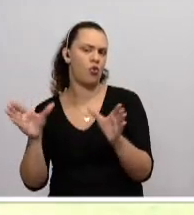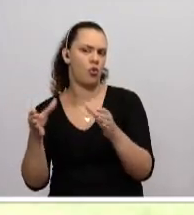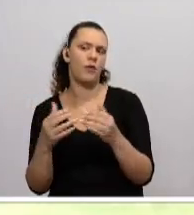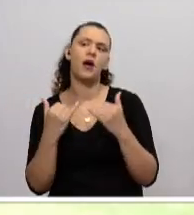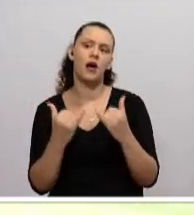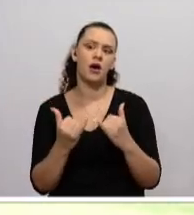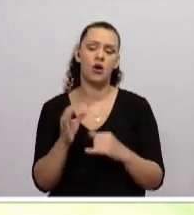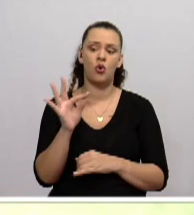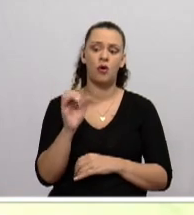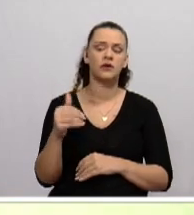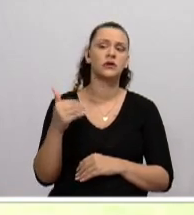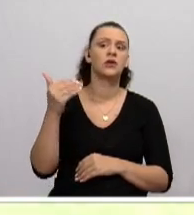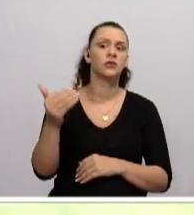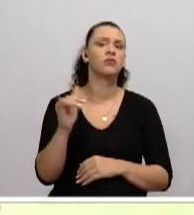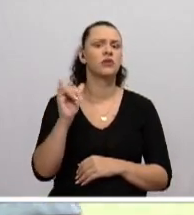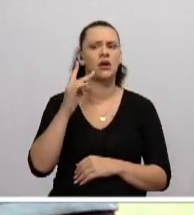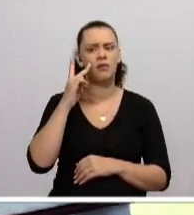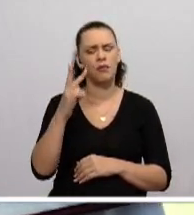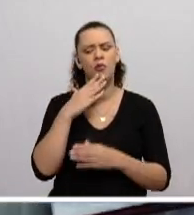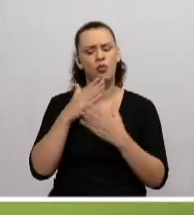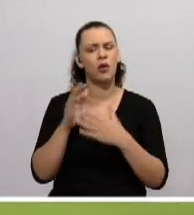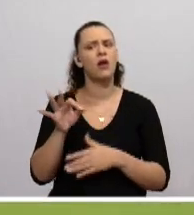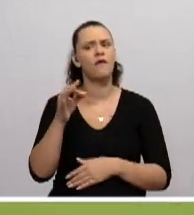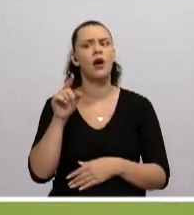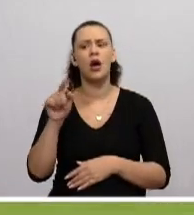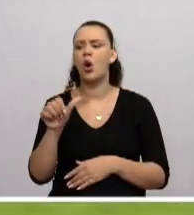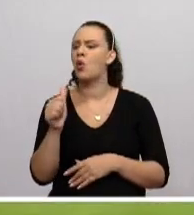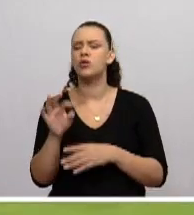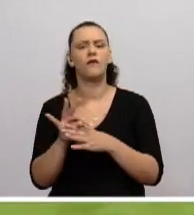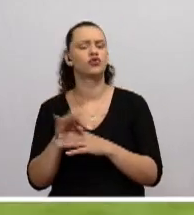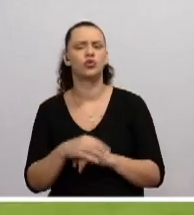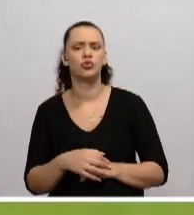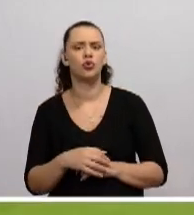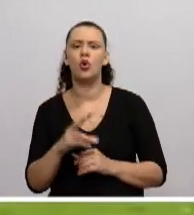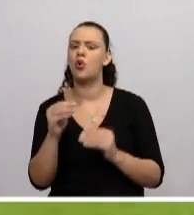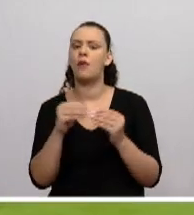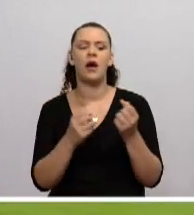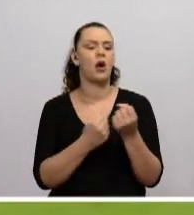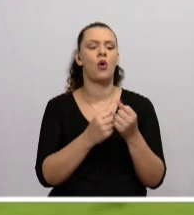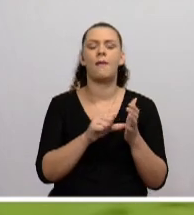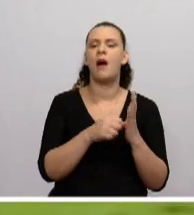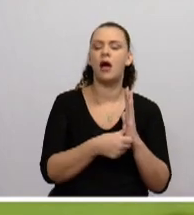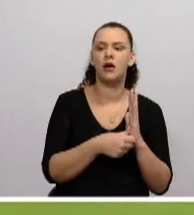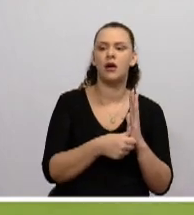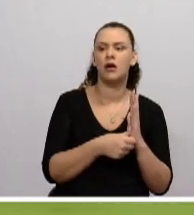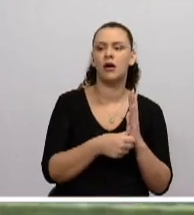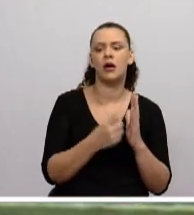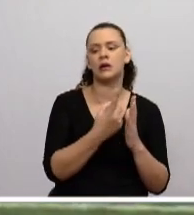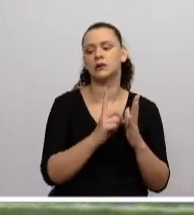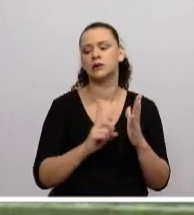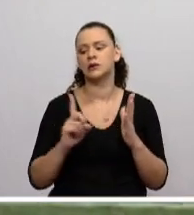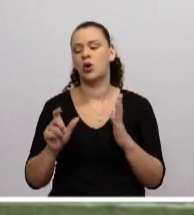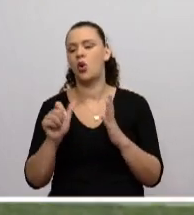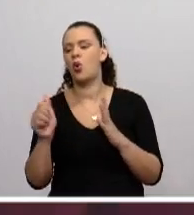ahora nueve meses después también lo vemos de muy buena manera porque él está en otra función no es más el contención de marca está desdoblado